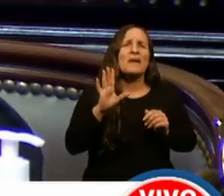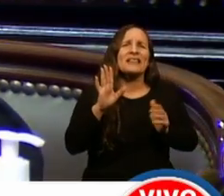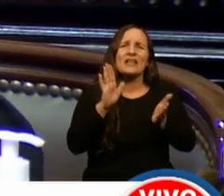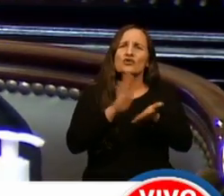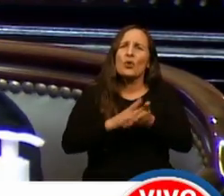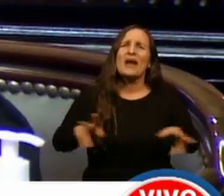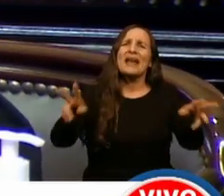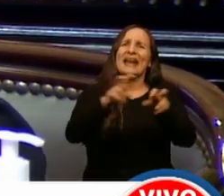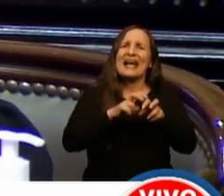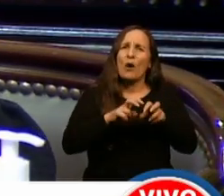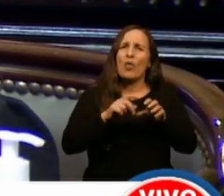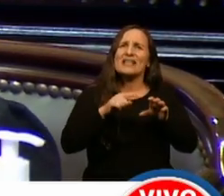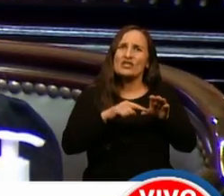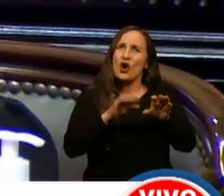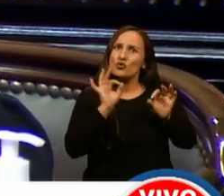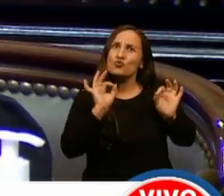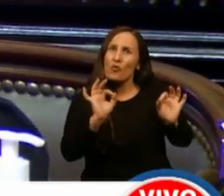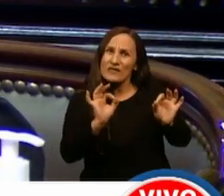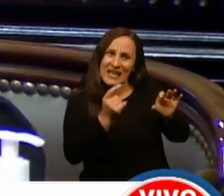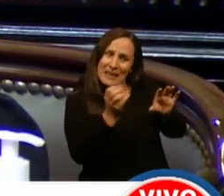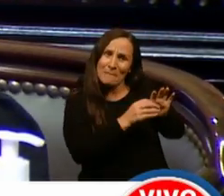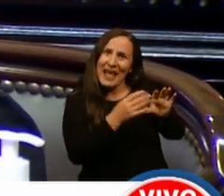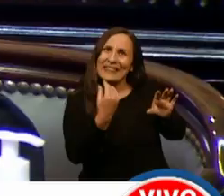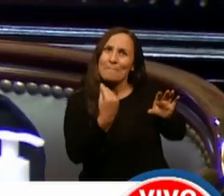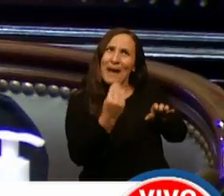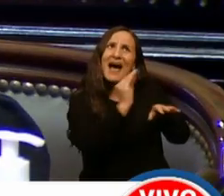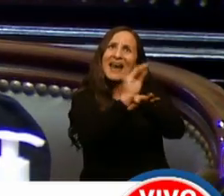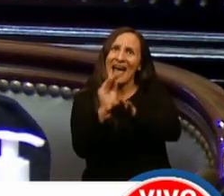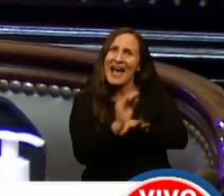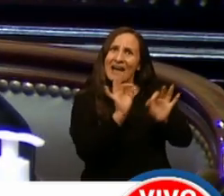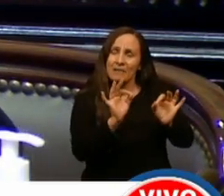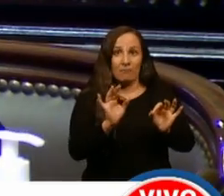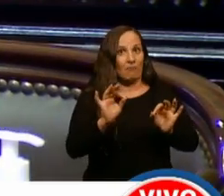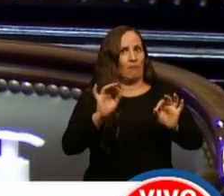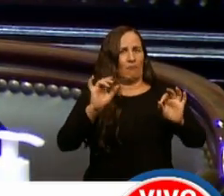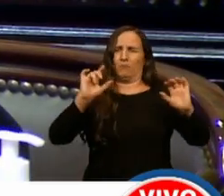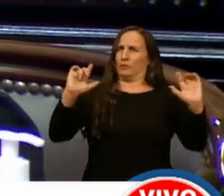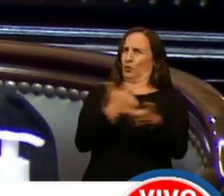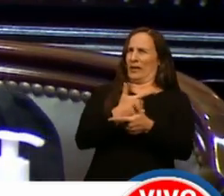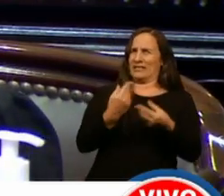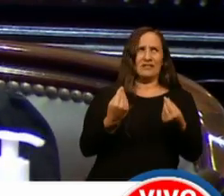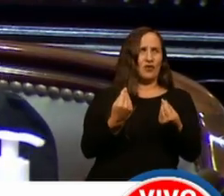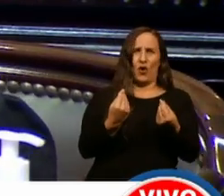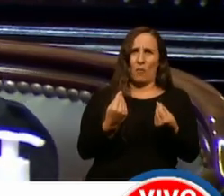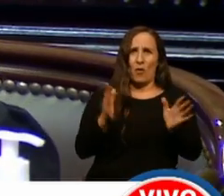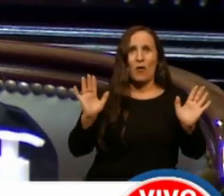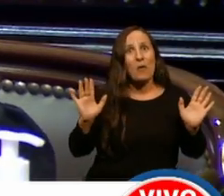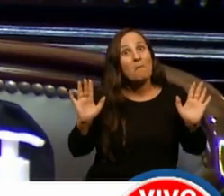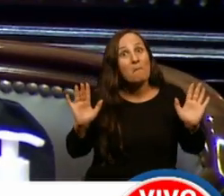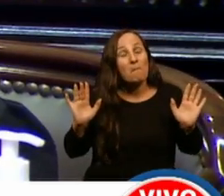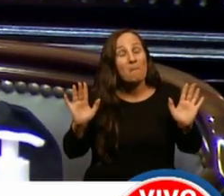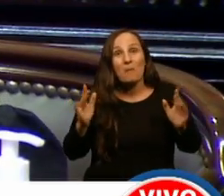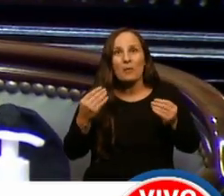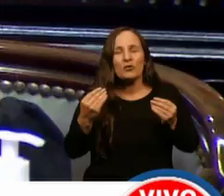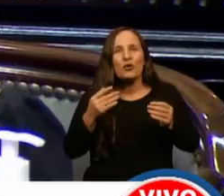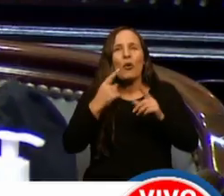recaudación del sobrecargo va a alcanzar realmente las ecuaciones que hacen son increíbles e inexplicables incluso por el mismo titular